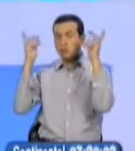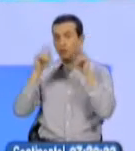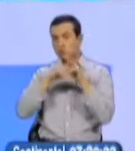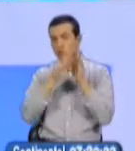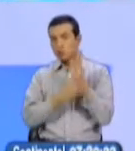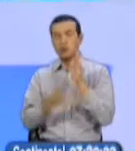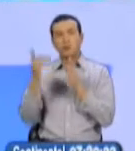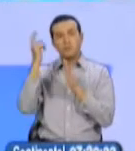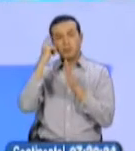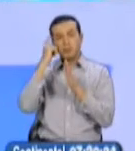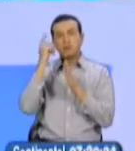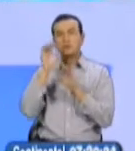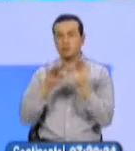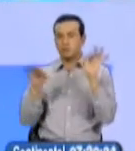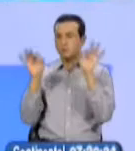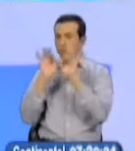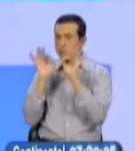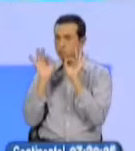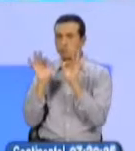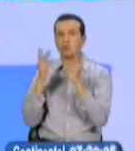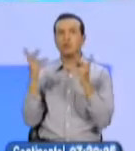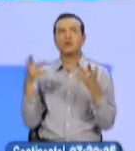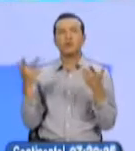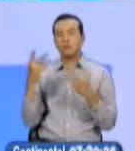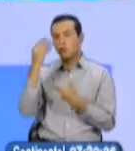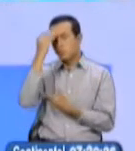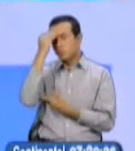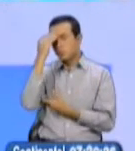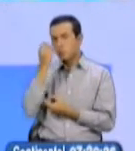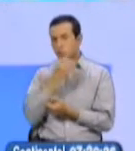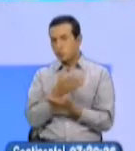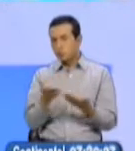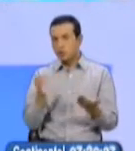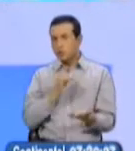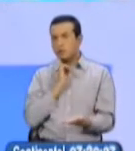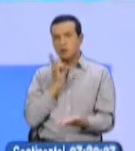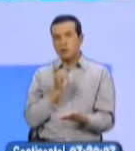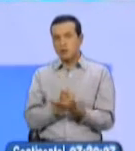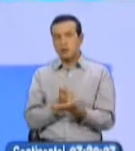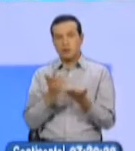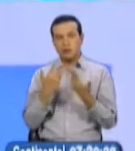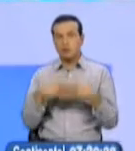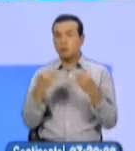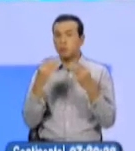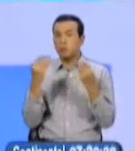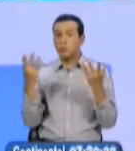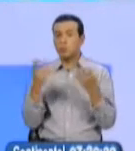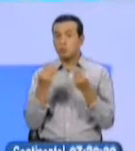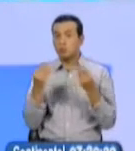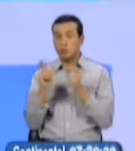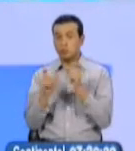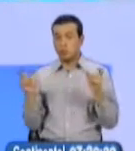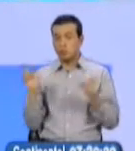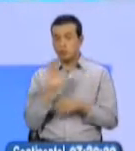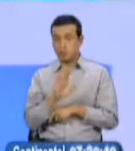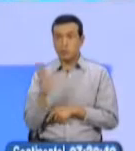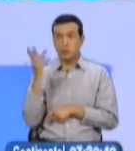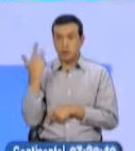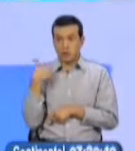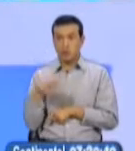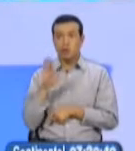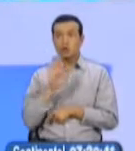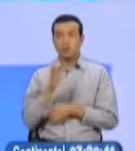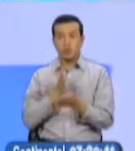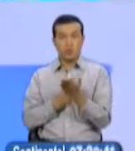creemos que eso es lo mejor a través de la educación porque definitivamente muchas de las personas cuando hayan terminado